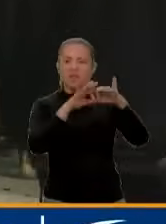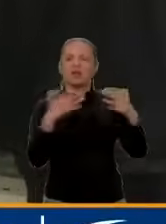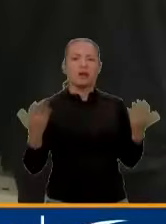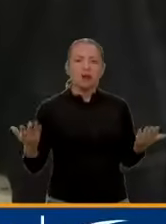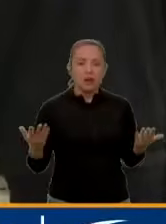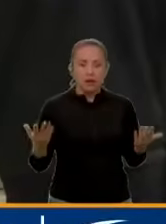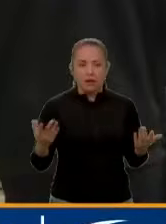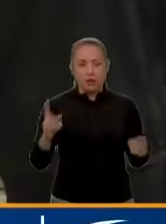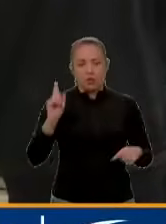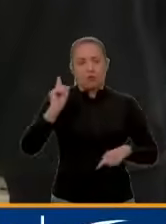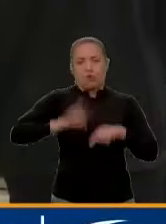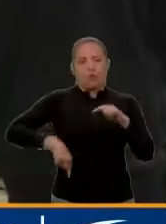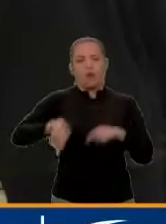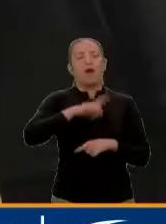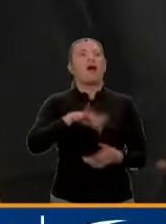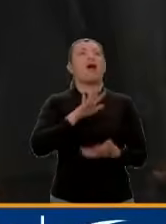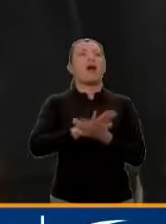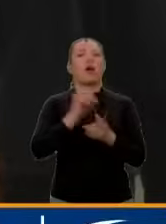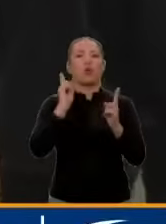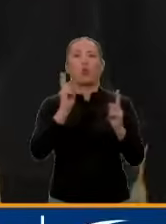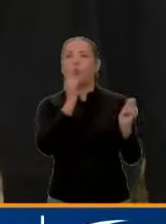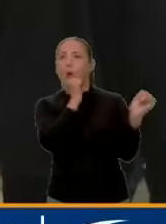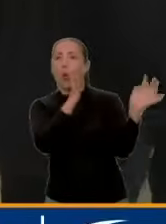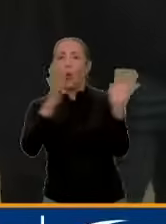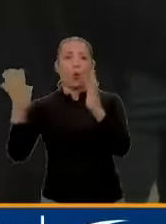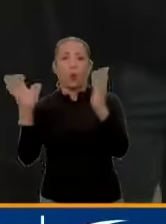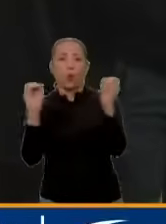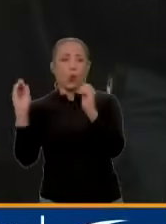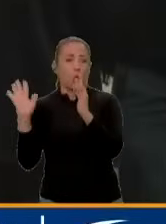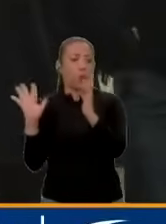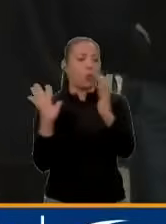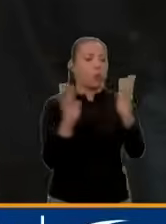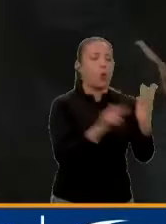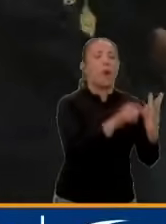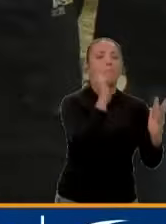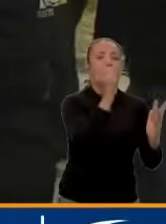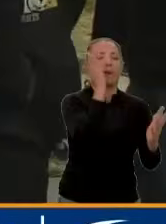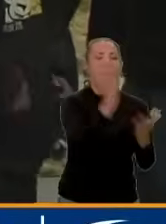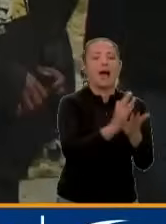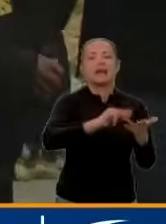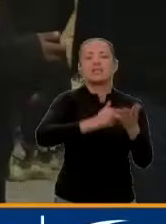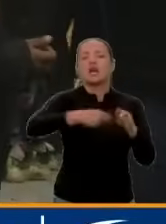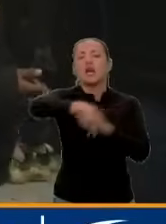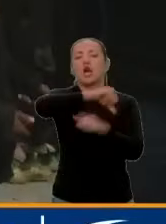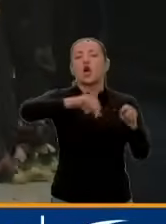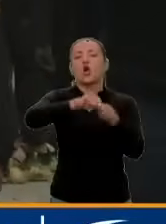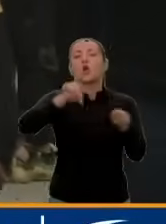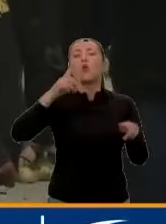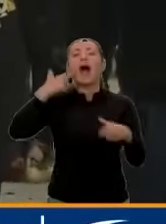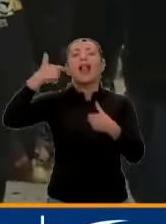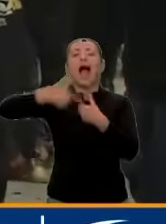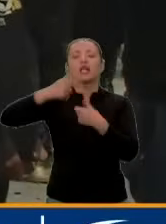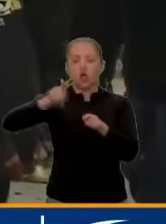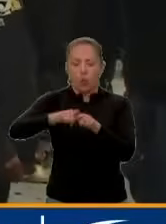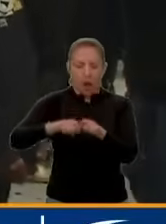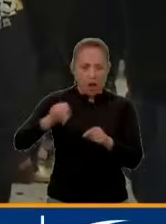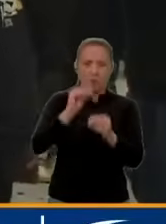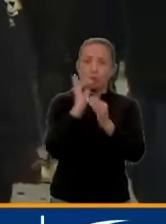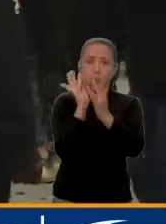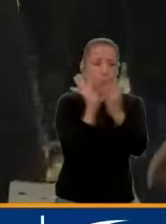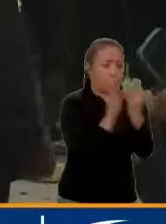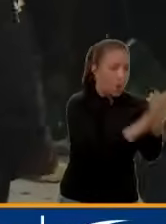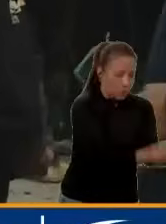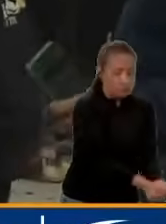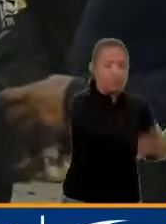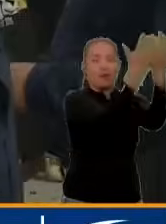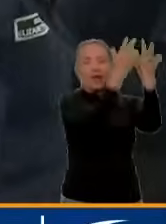puede bajar la guardia. Los vientos se pueden reactivar y eso se traduce en gasolina para estos focos. Vamos ahora a Agua Azul Casanare, a